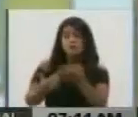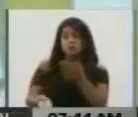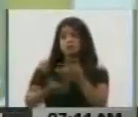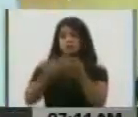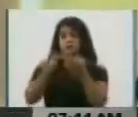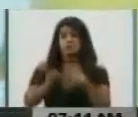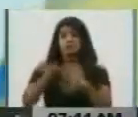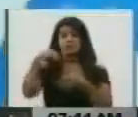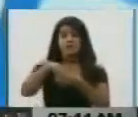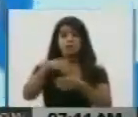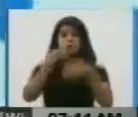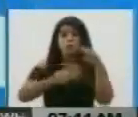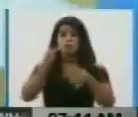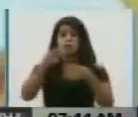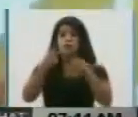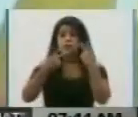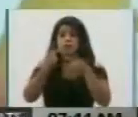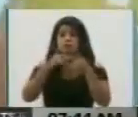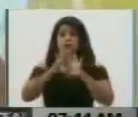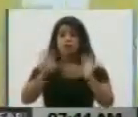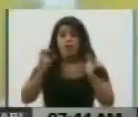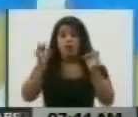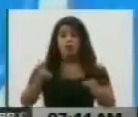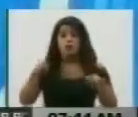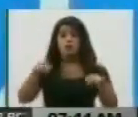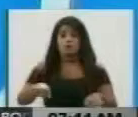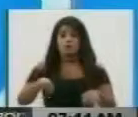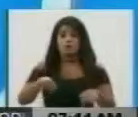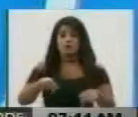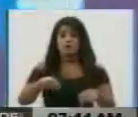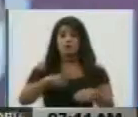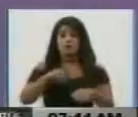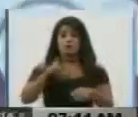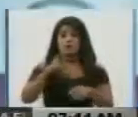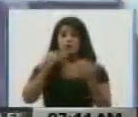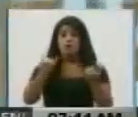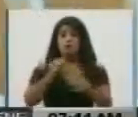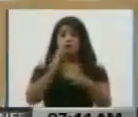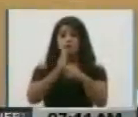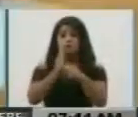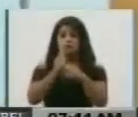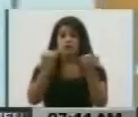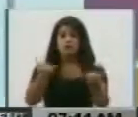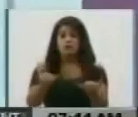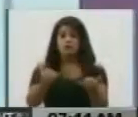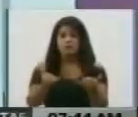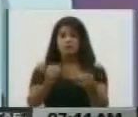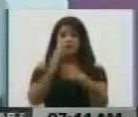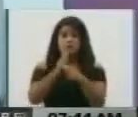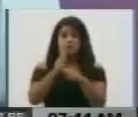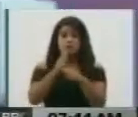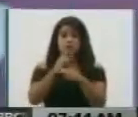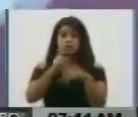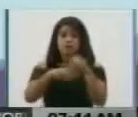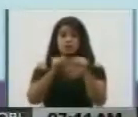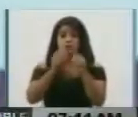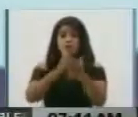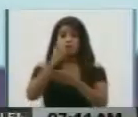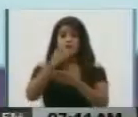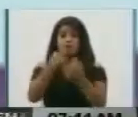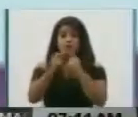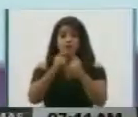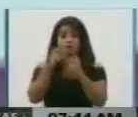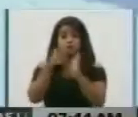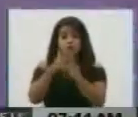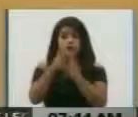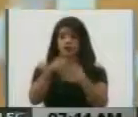dentro del juicio político que hoy se va a definir, digamos, luego de la intervención, como tú lo dices, Ernesto. Tenemos que hacer una pausa, Barry. Vamos a hacer una pausa rapidito y seguimos conversando sobre este tema que